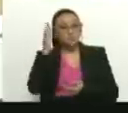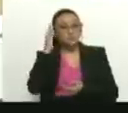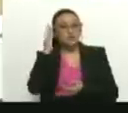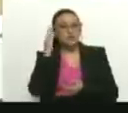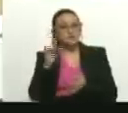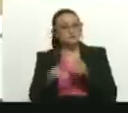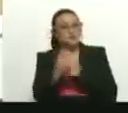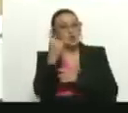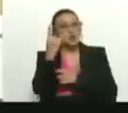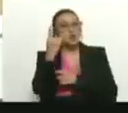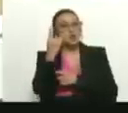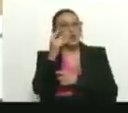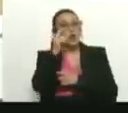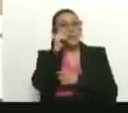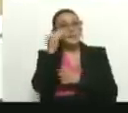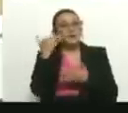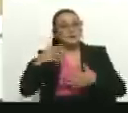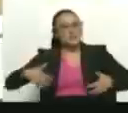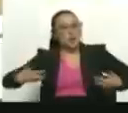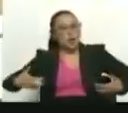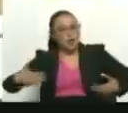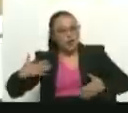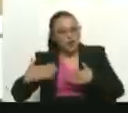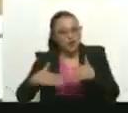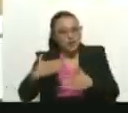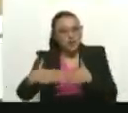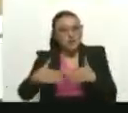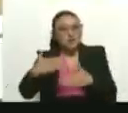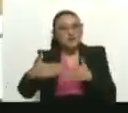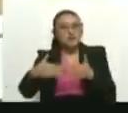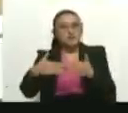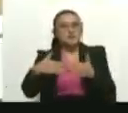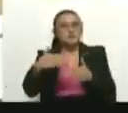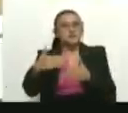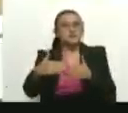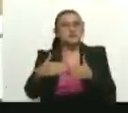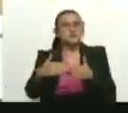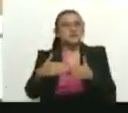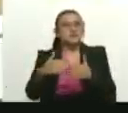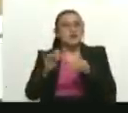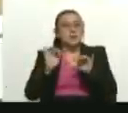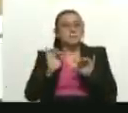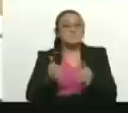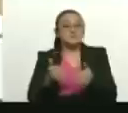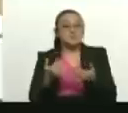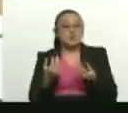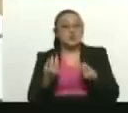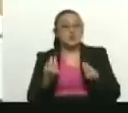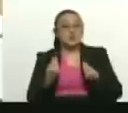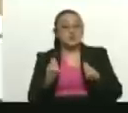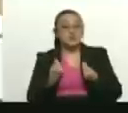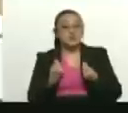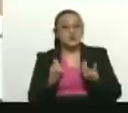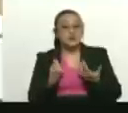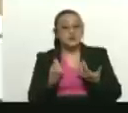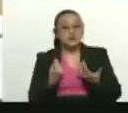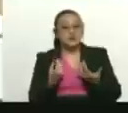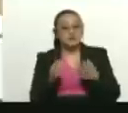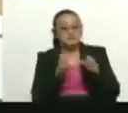que surgió el Homo sapiens, la humanidad comenzó a vivir en